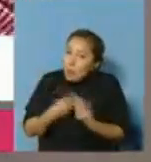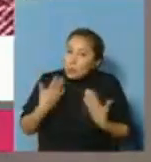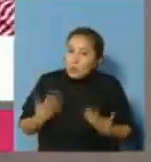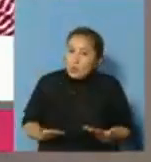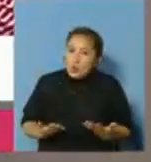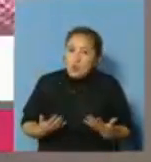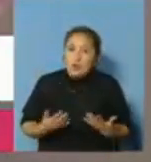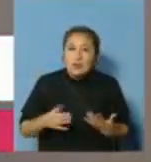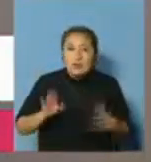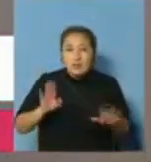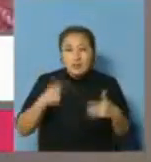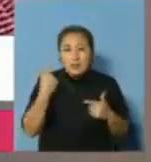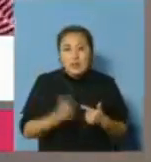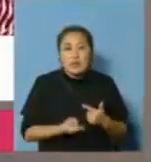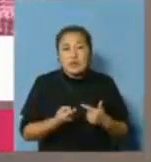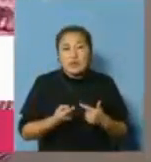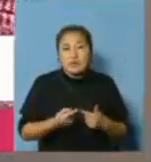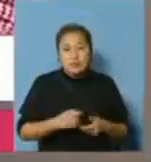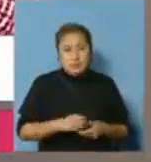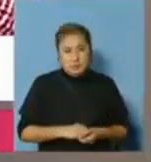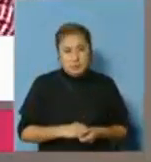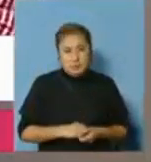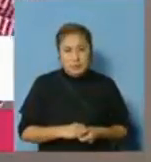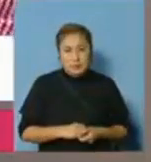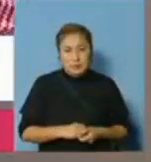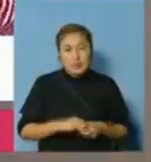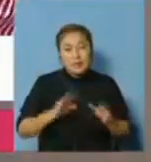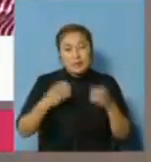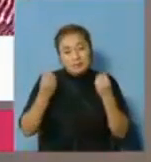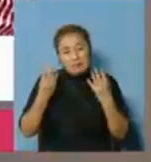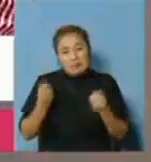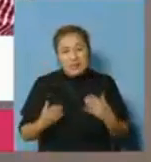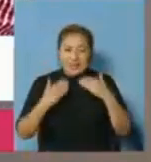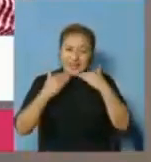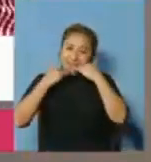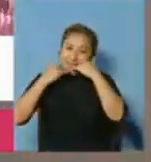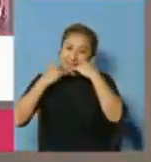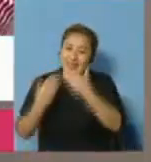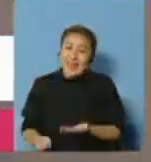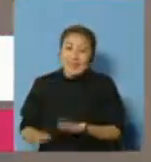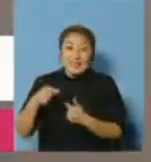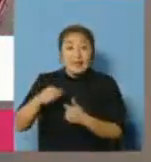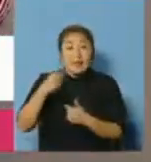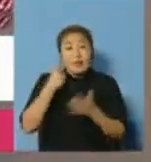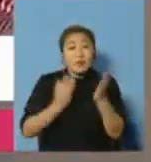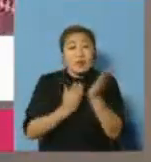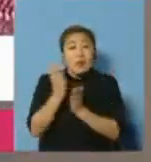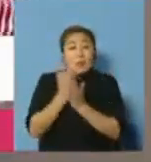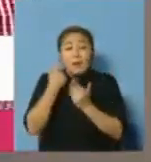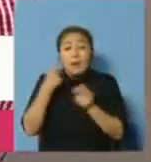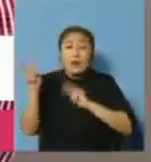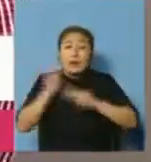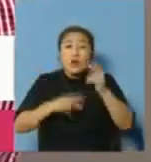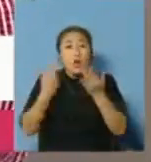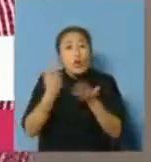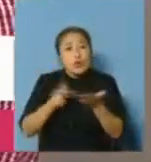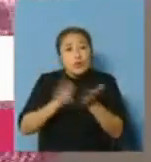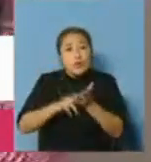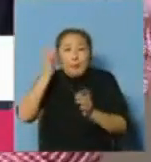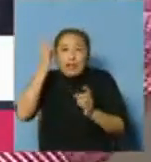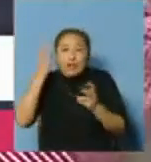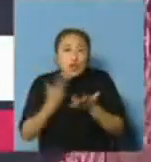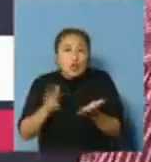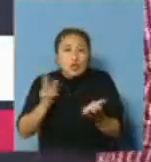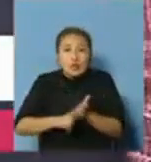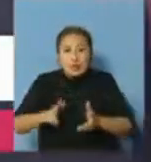jesús en sus importes digamos bien entonces muchísimas gracias a simone vamos a tratar de ver el reitero discúlpame